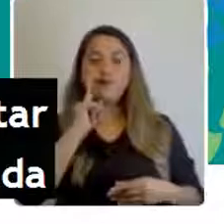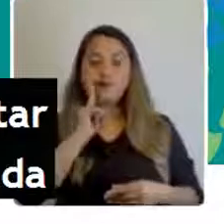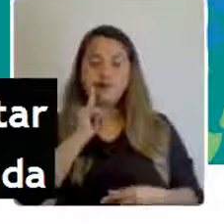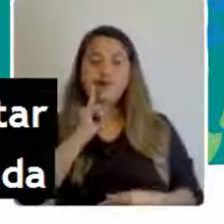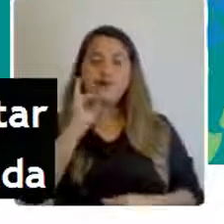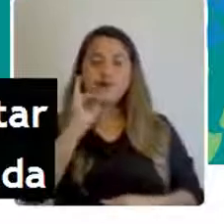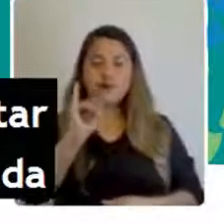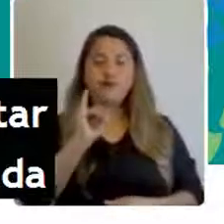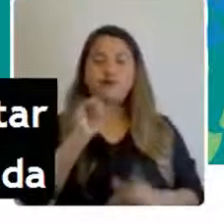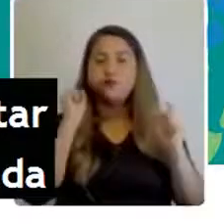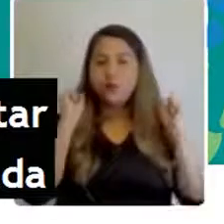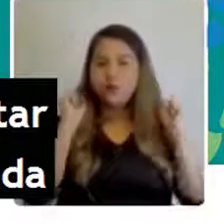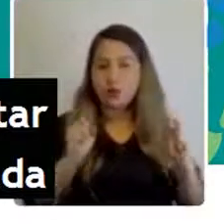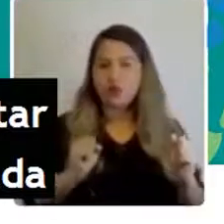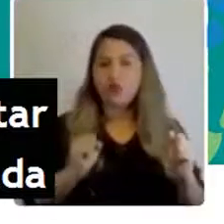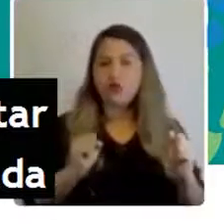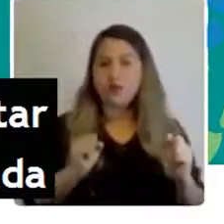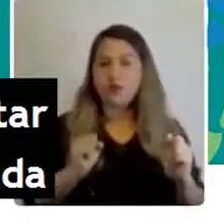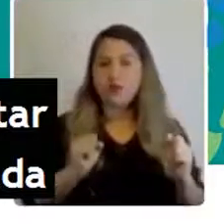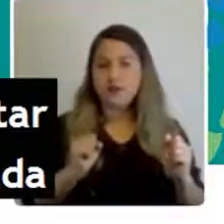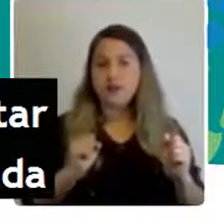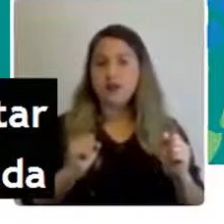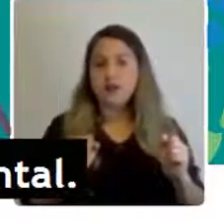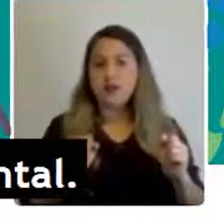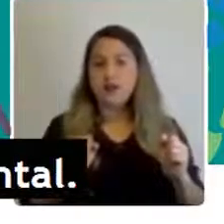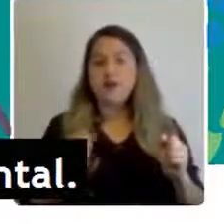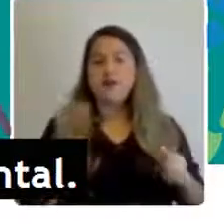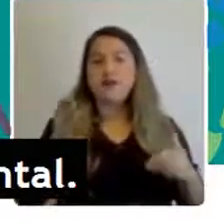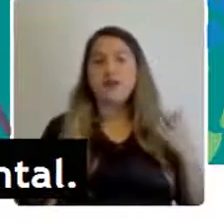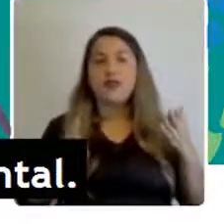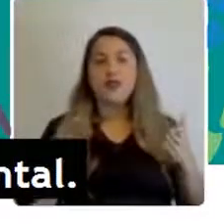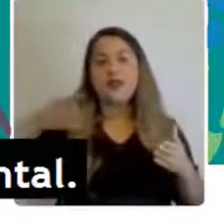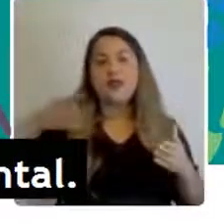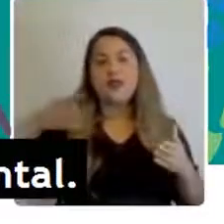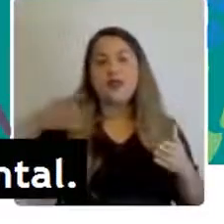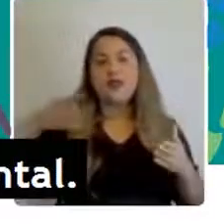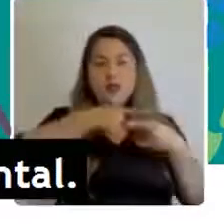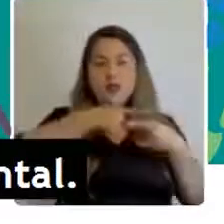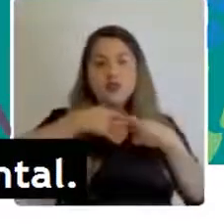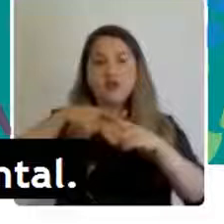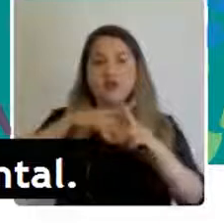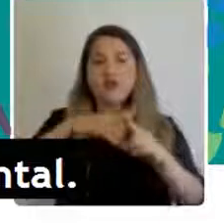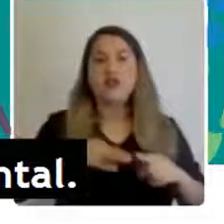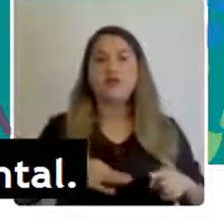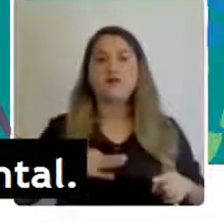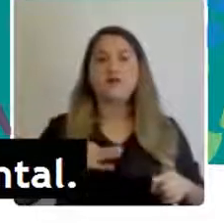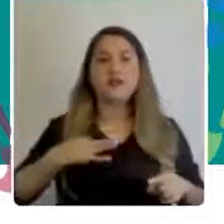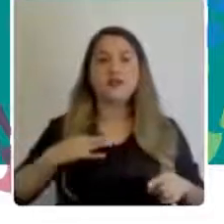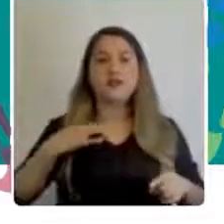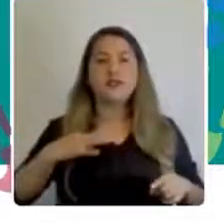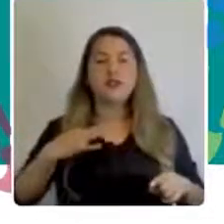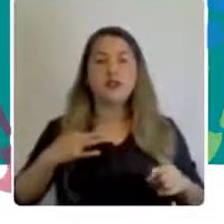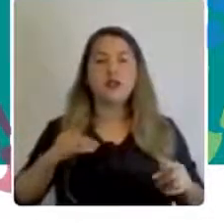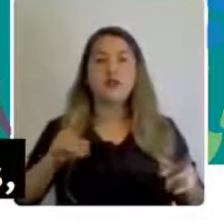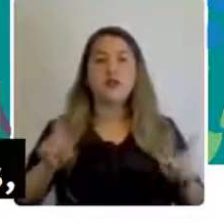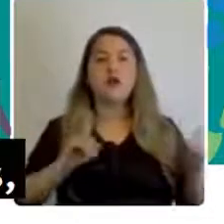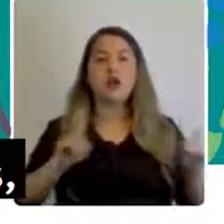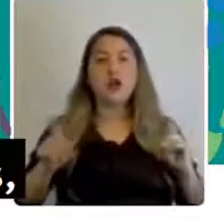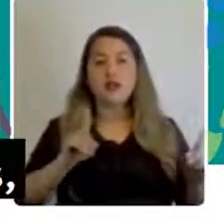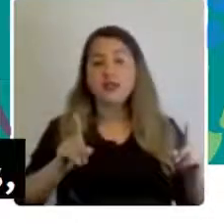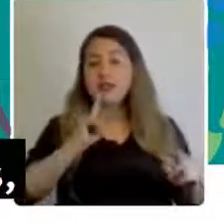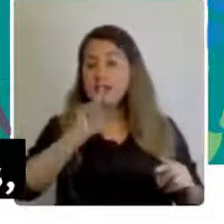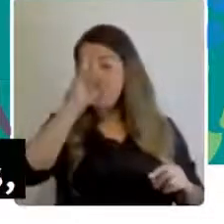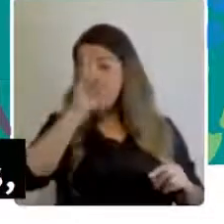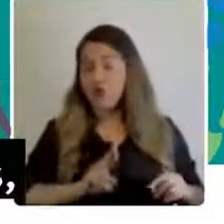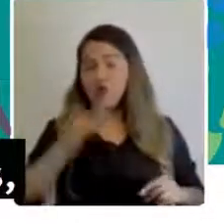posibilidad de aportar, y entre ellas la sociedad civil organizada, por supuesto, que tiene un rol fundamental.